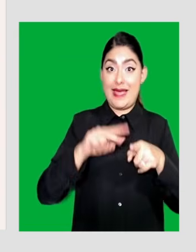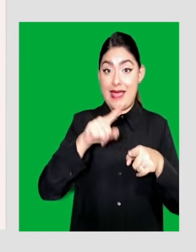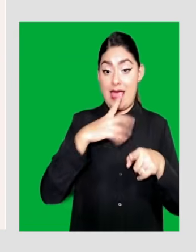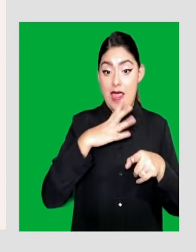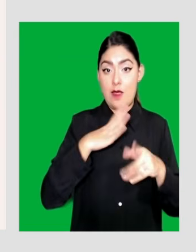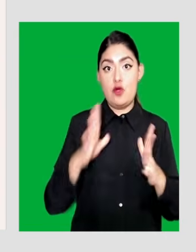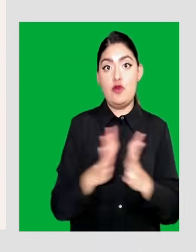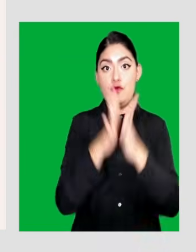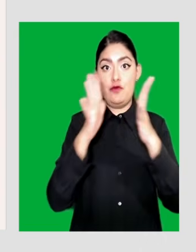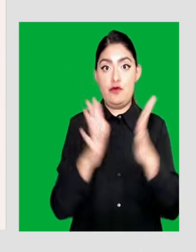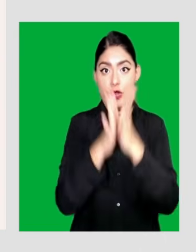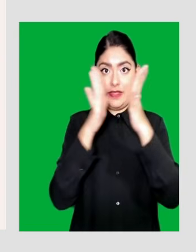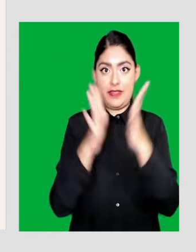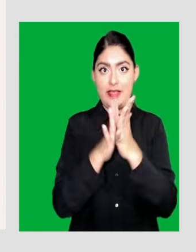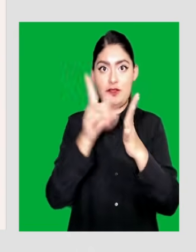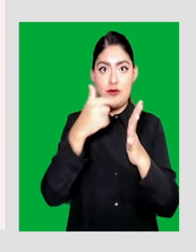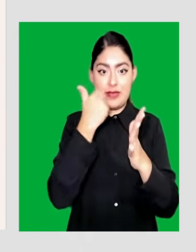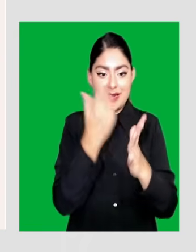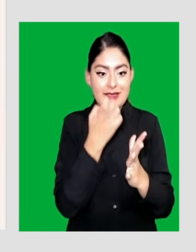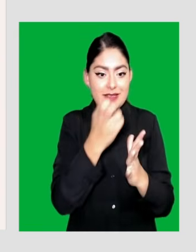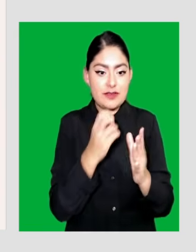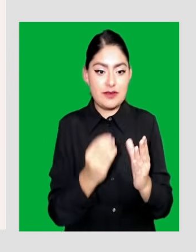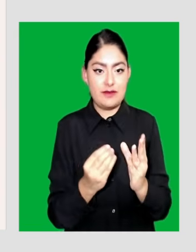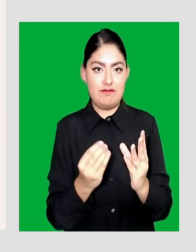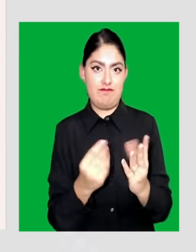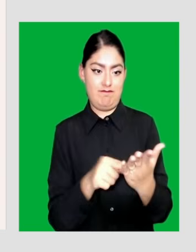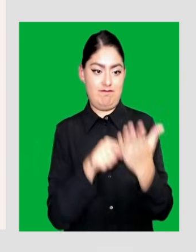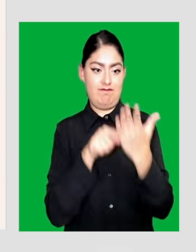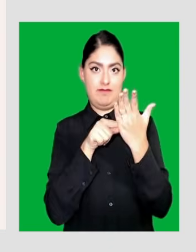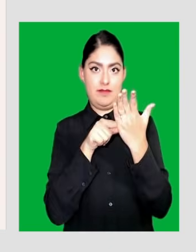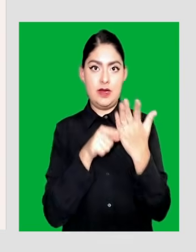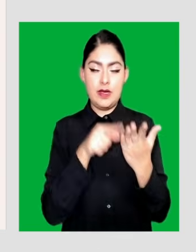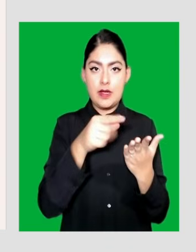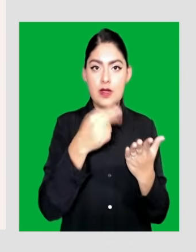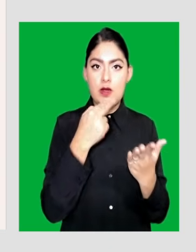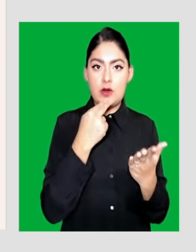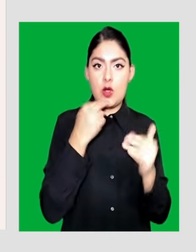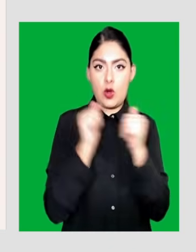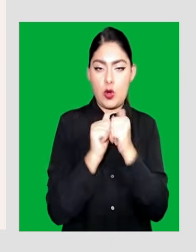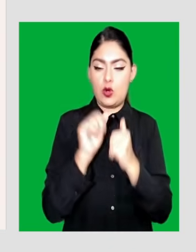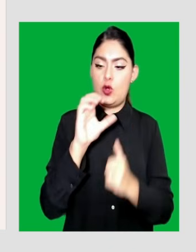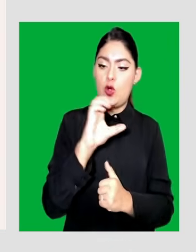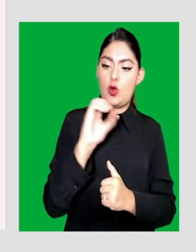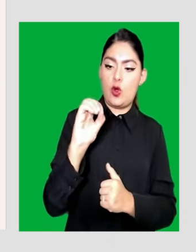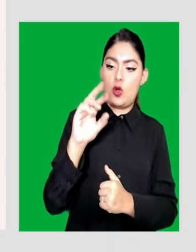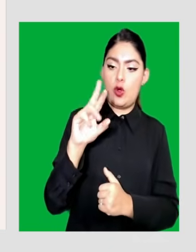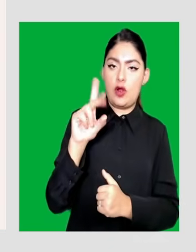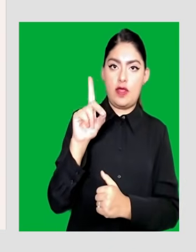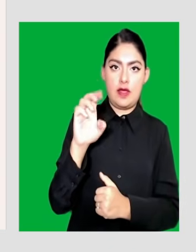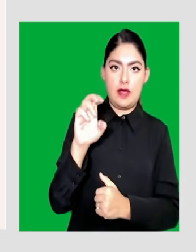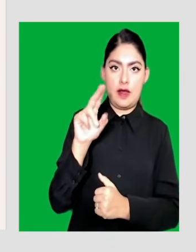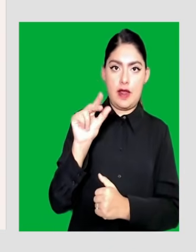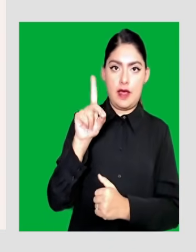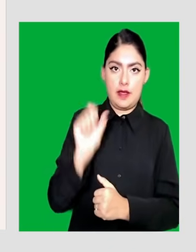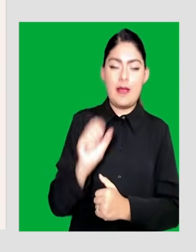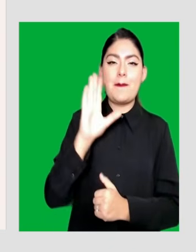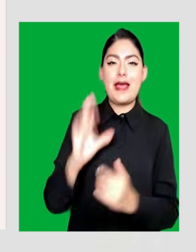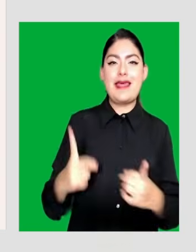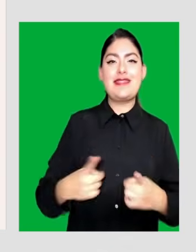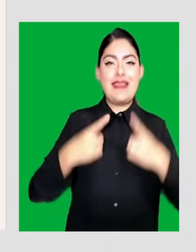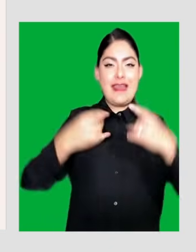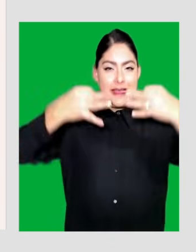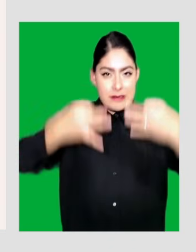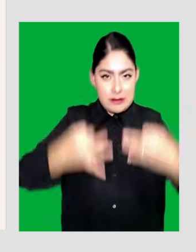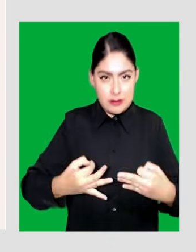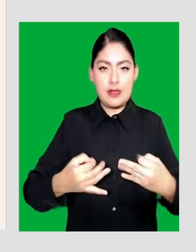coordenadas para definir con precisión estos objetos. Veamos cómo funciona. Primero, con puntos. Imaginen